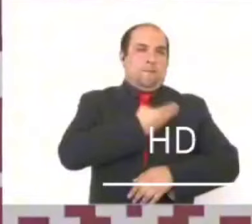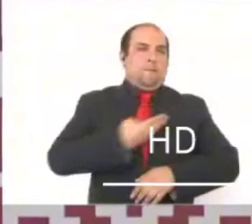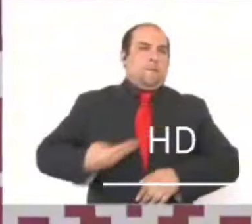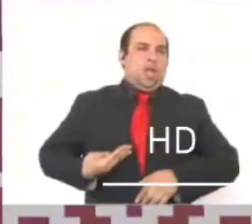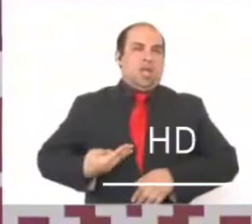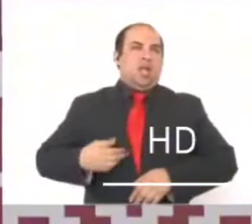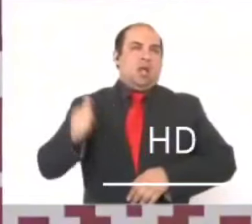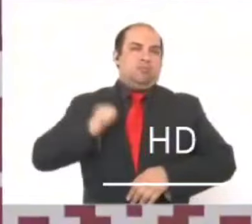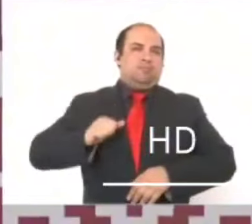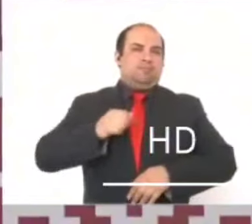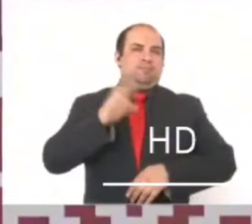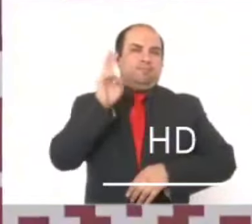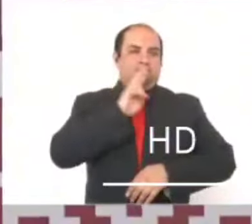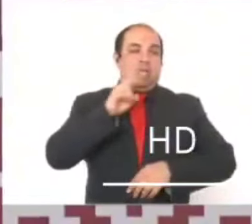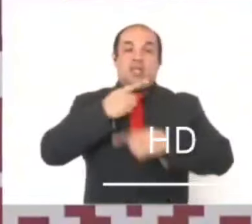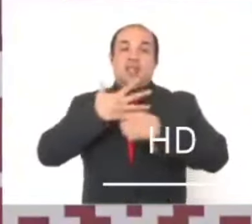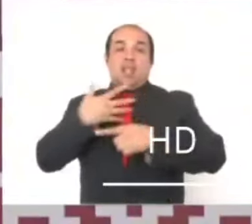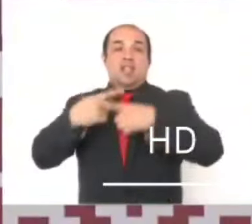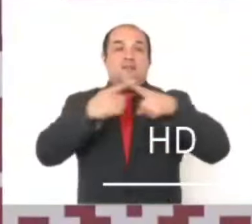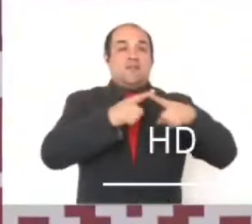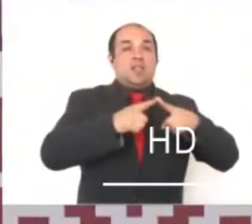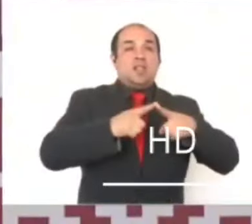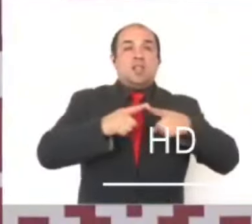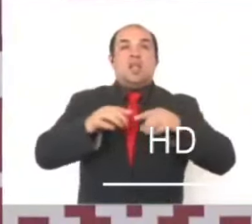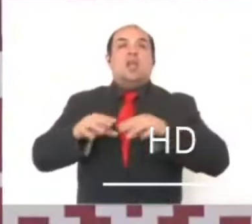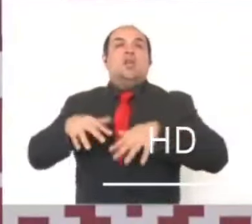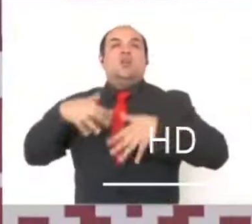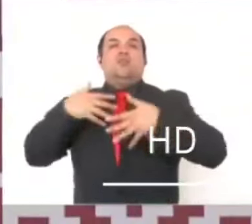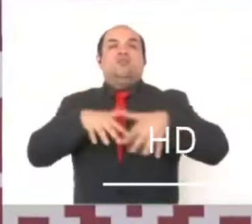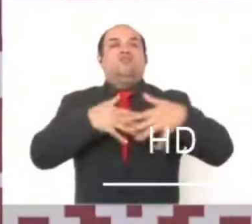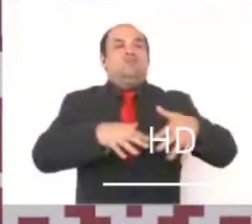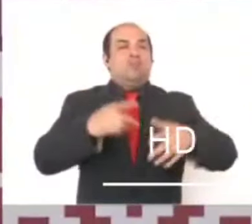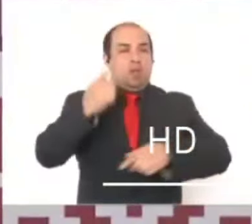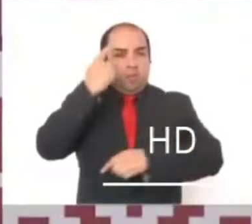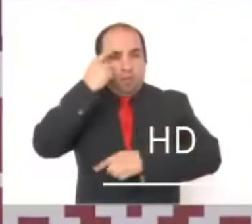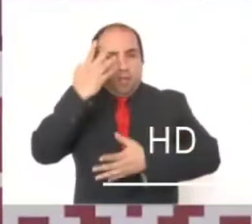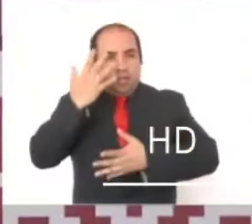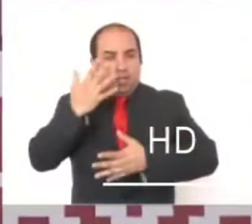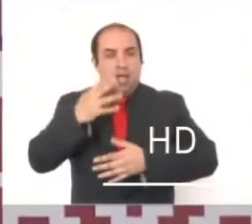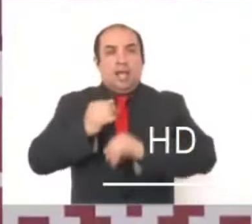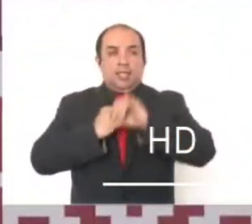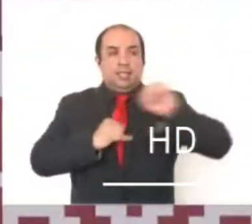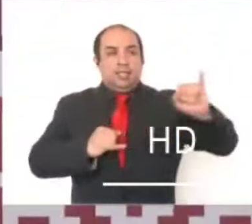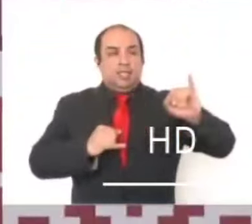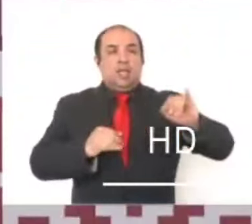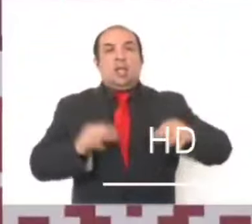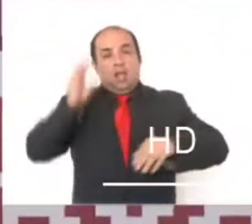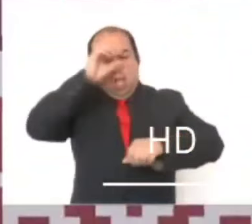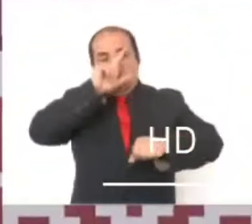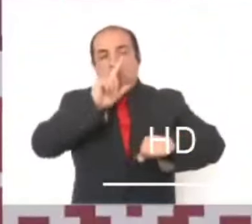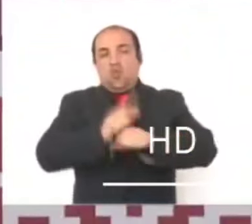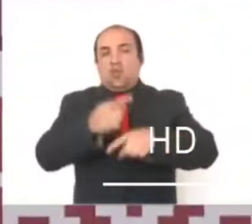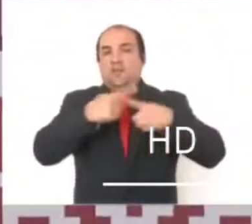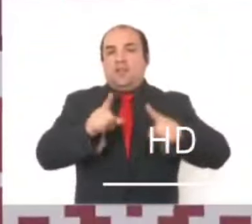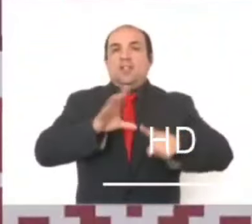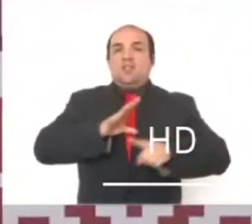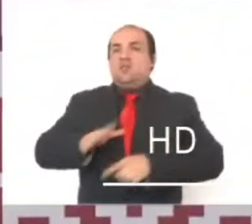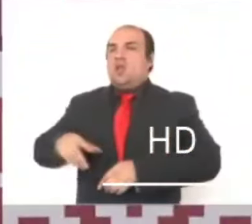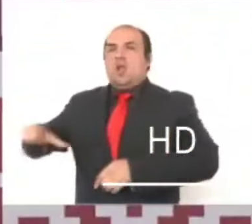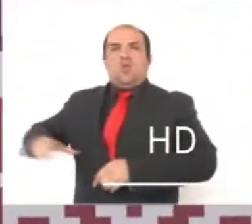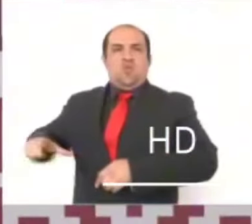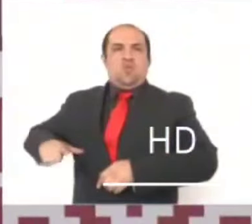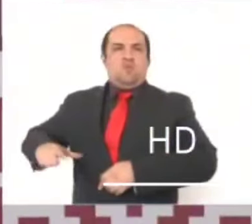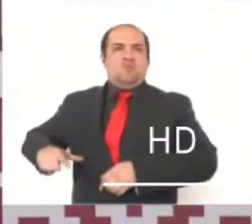movimientos contestatarios y de izquierda. La contracultura sufrió la represión del Estado